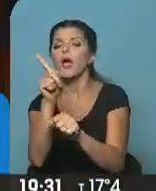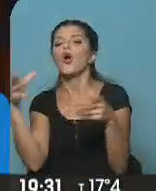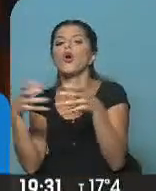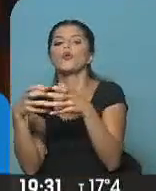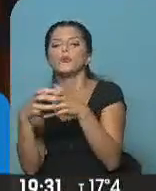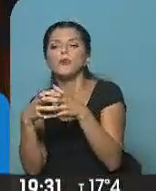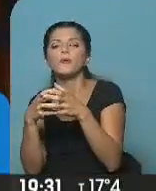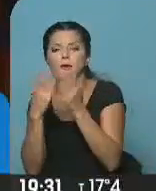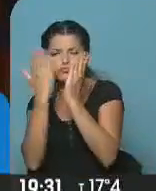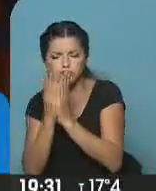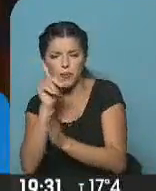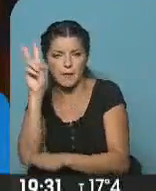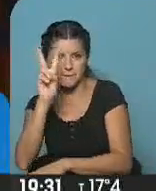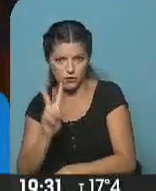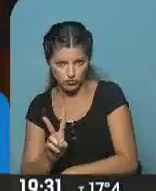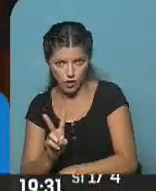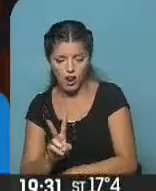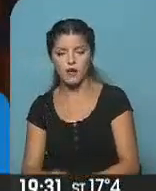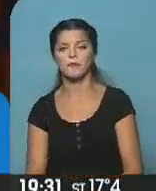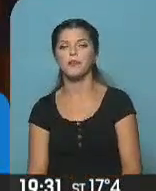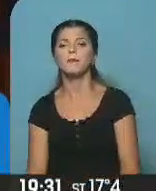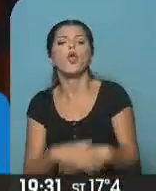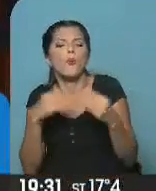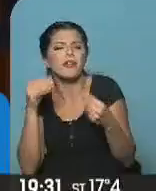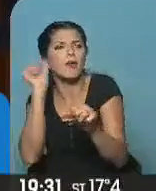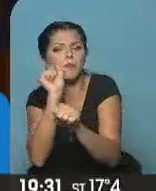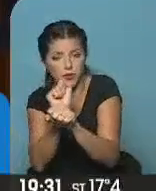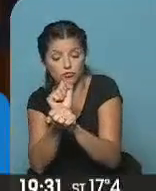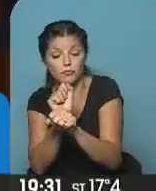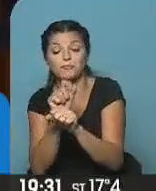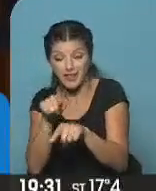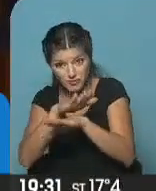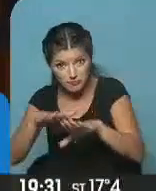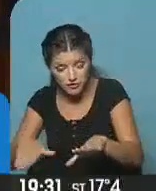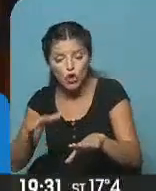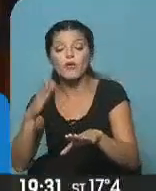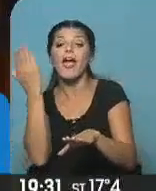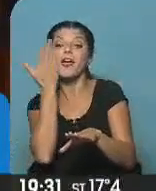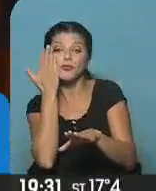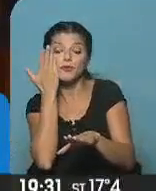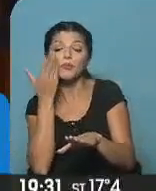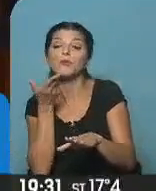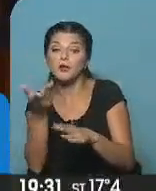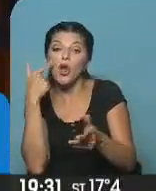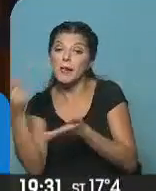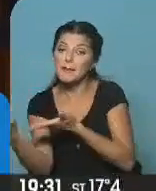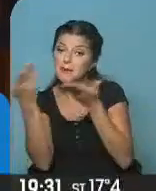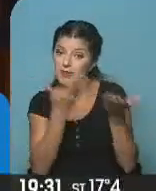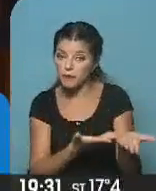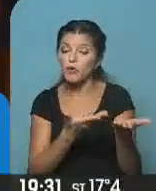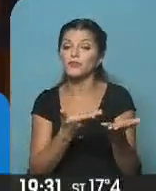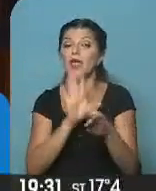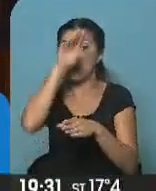venezolanos por poner en facebook o en redes sociales que invitaban a sus amigos a participar en manifestaciones